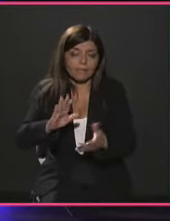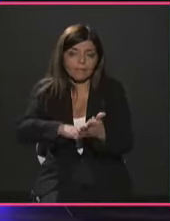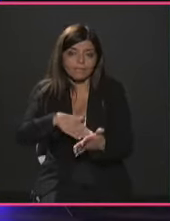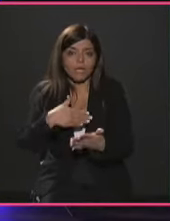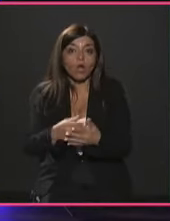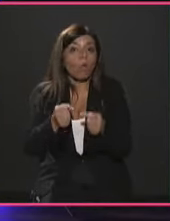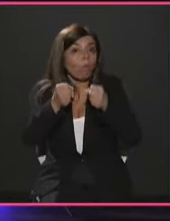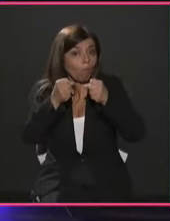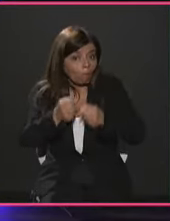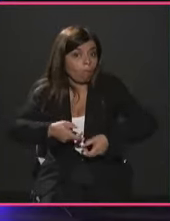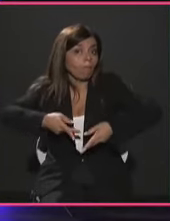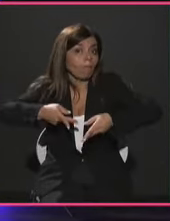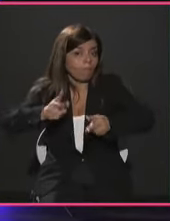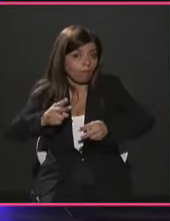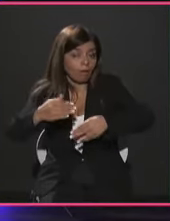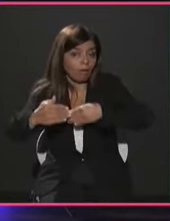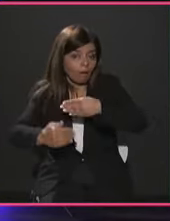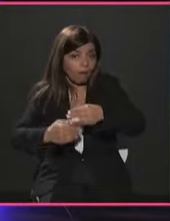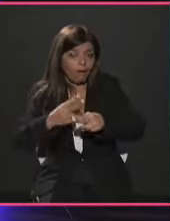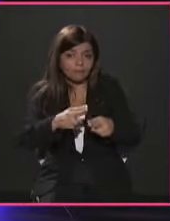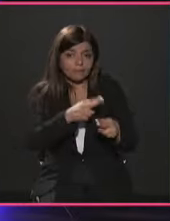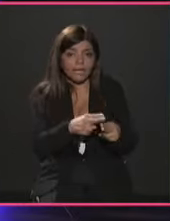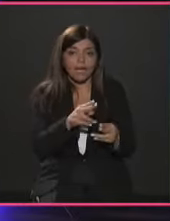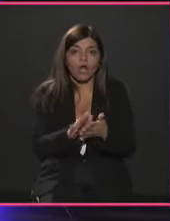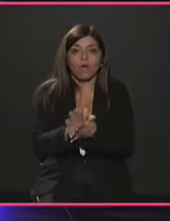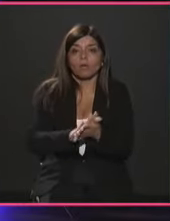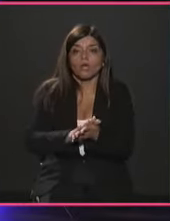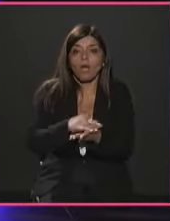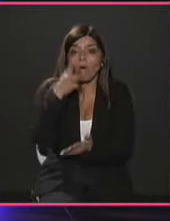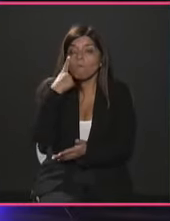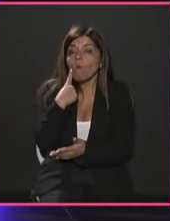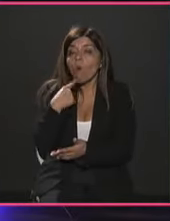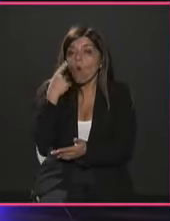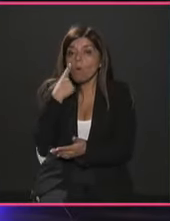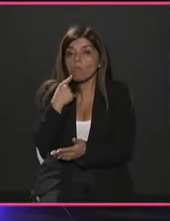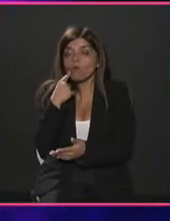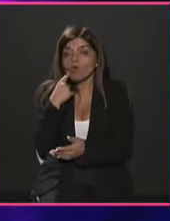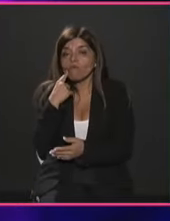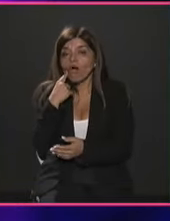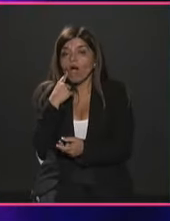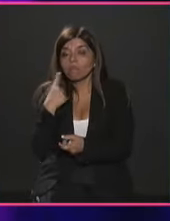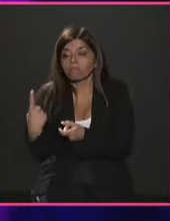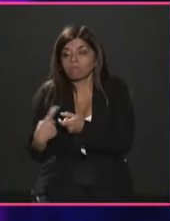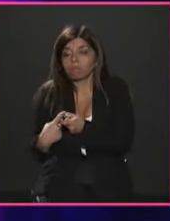hacerlo para que puedan ir a las pruebas de